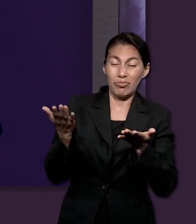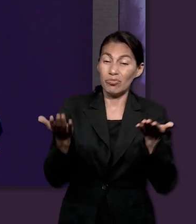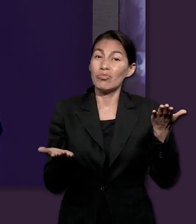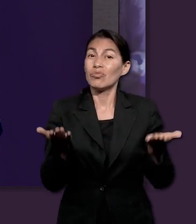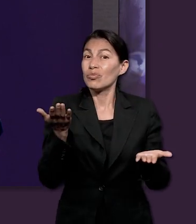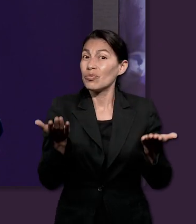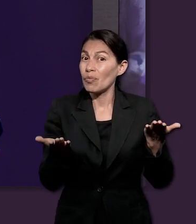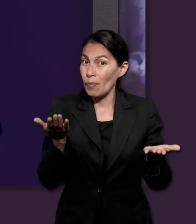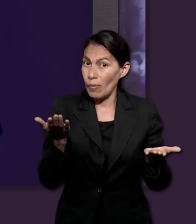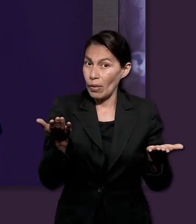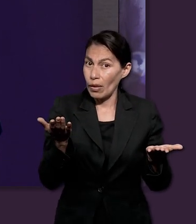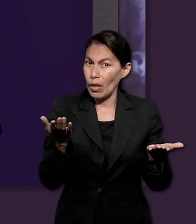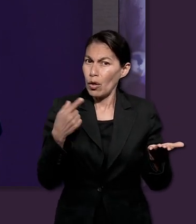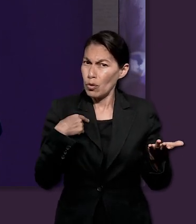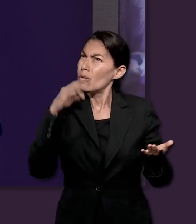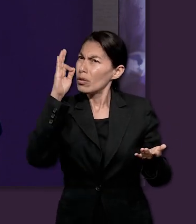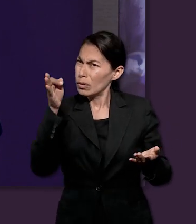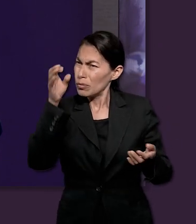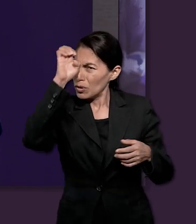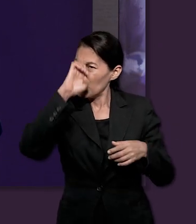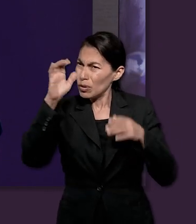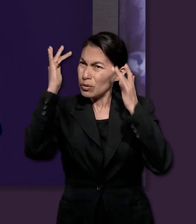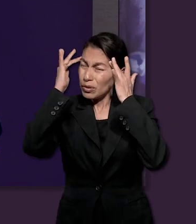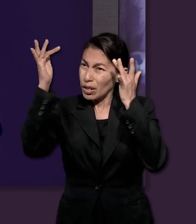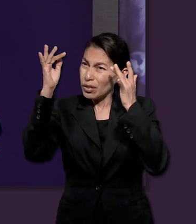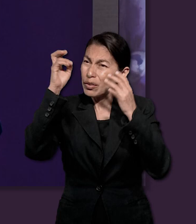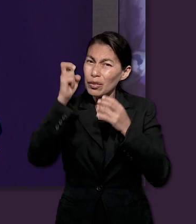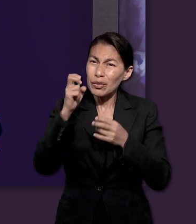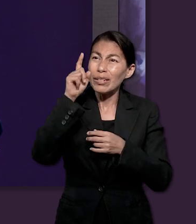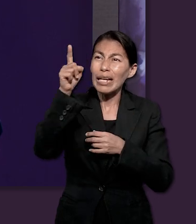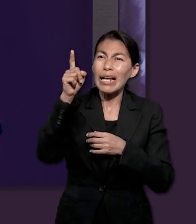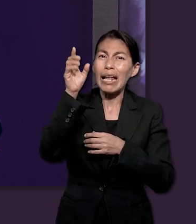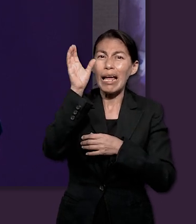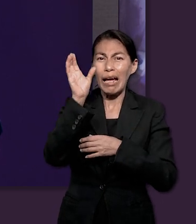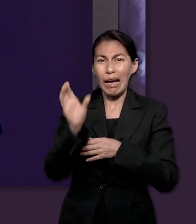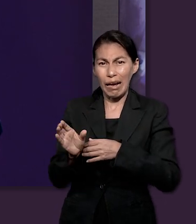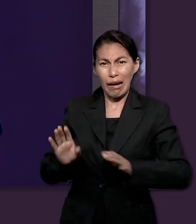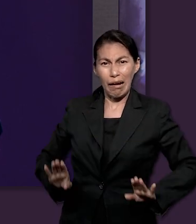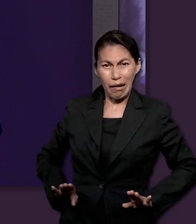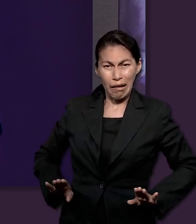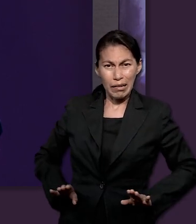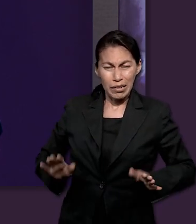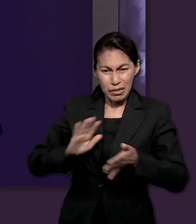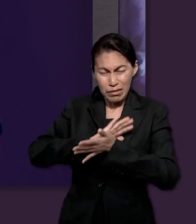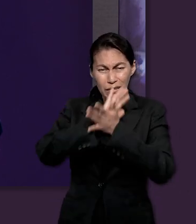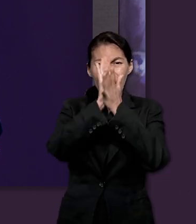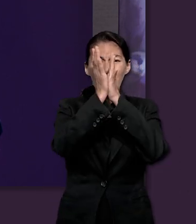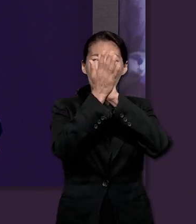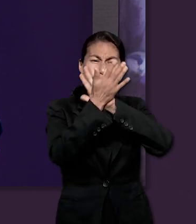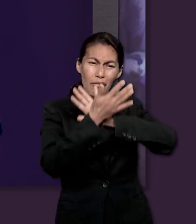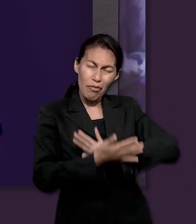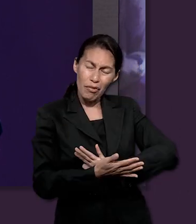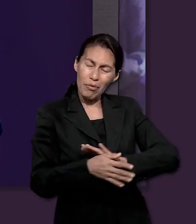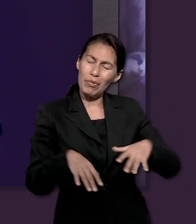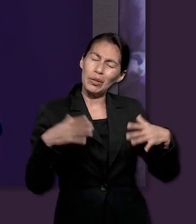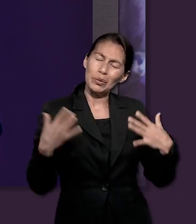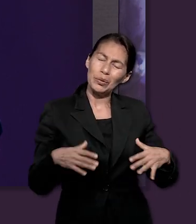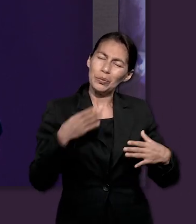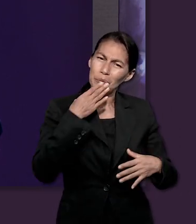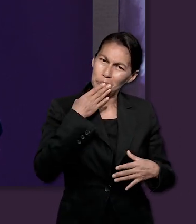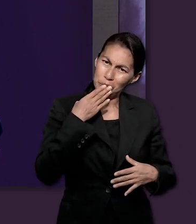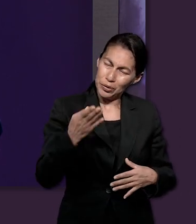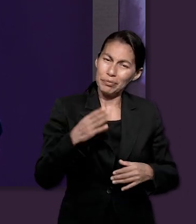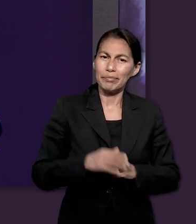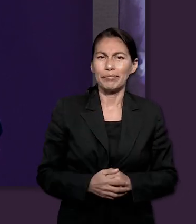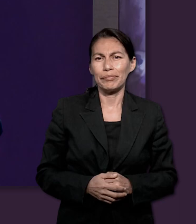una transformación de mi carácter. Ya no voy a ser igual. Ok, muy bien. Creo que podemos tomar dos puntos